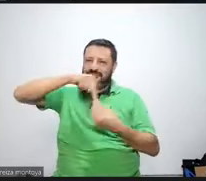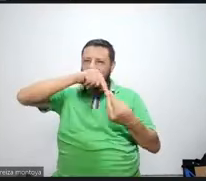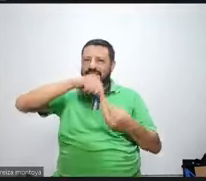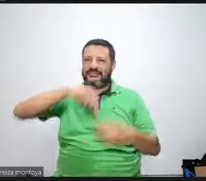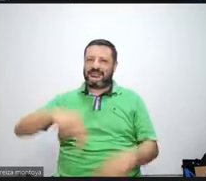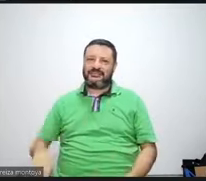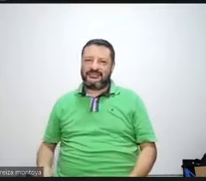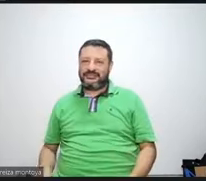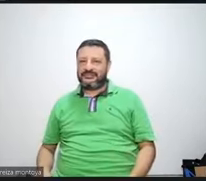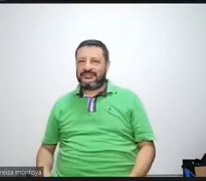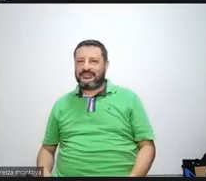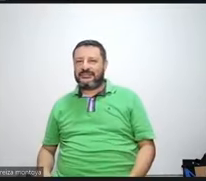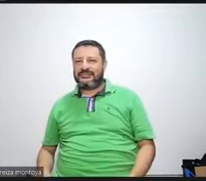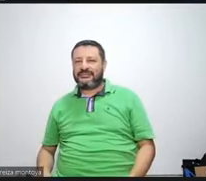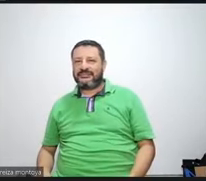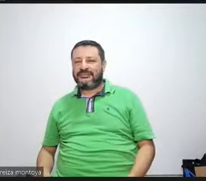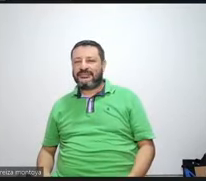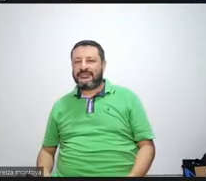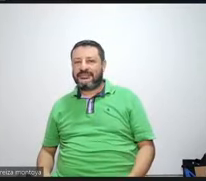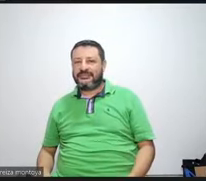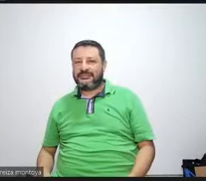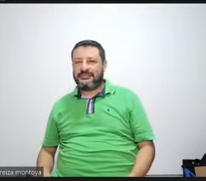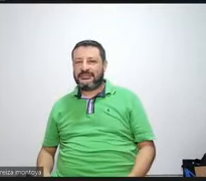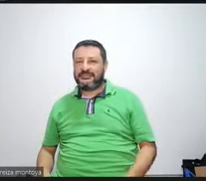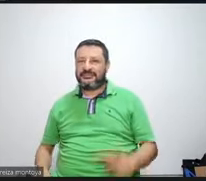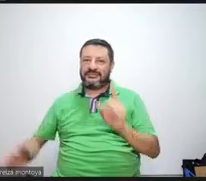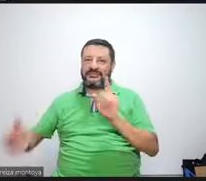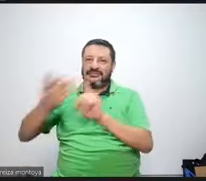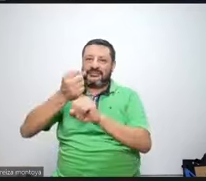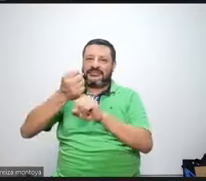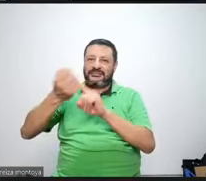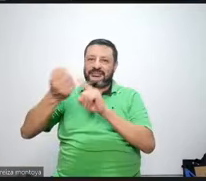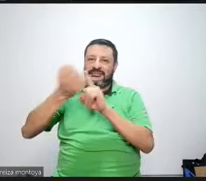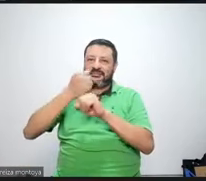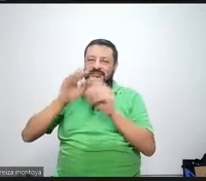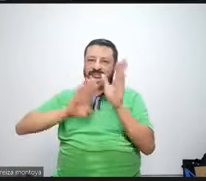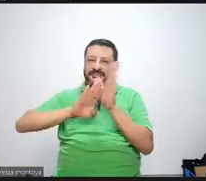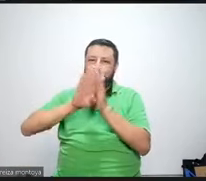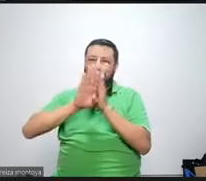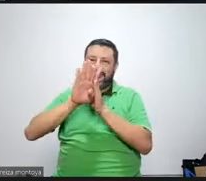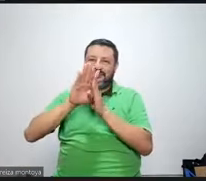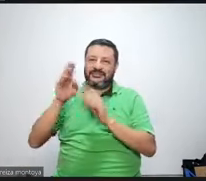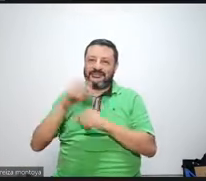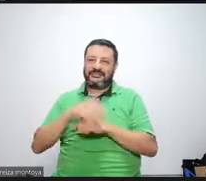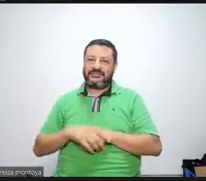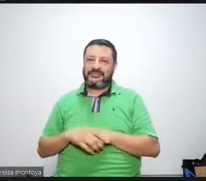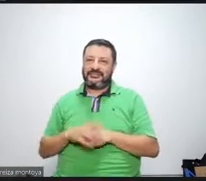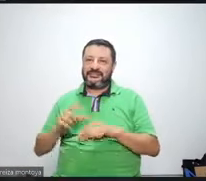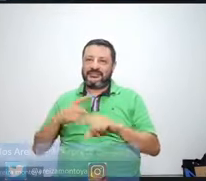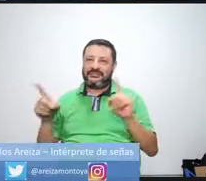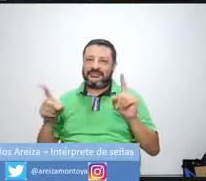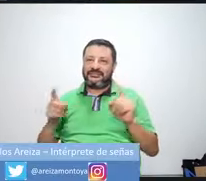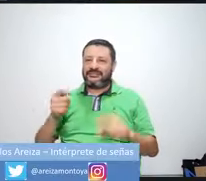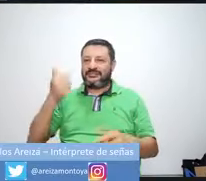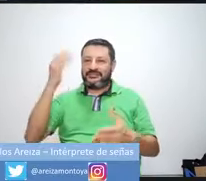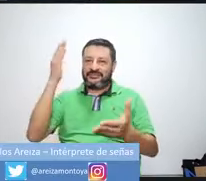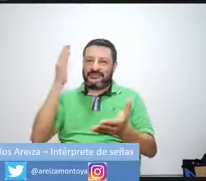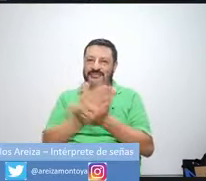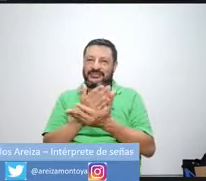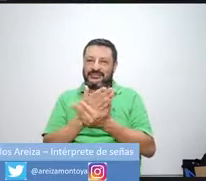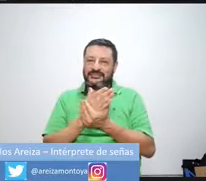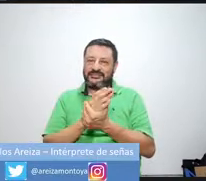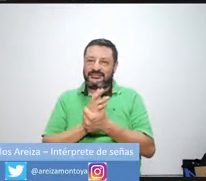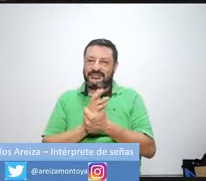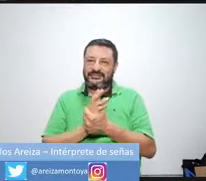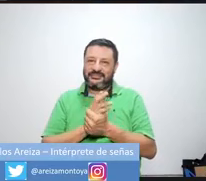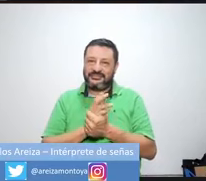medio mal, pero al final ya estaba repuntando, estaba muy bien. Y justo cuando era el año ya como definitivo